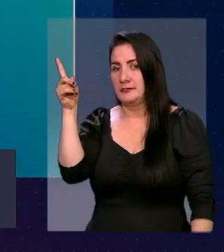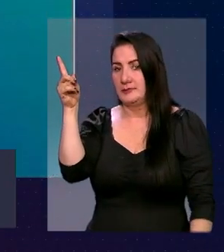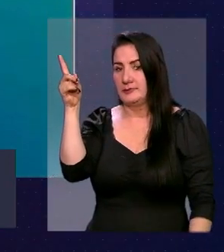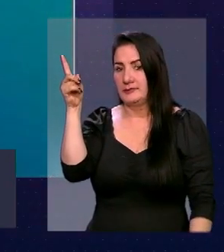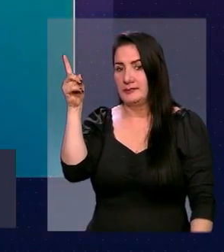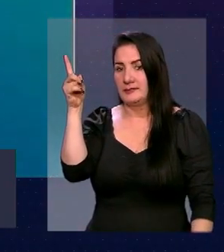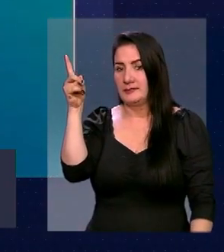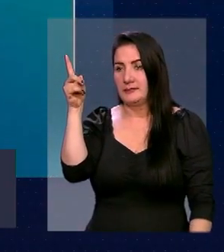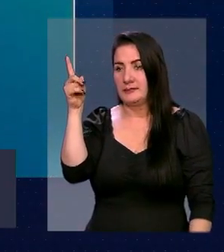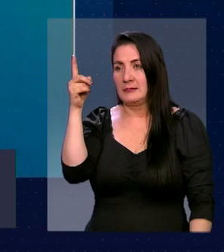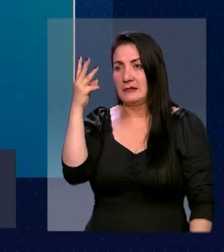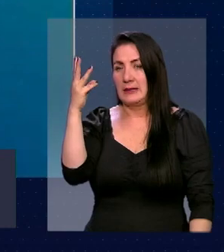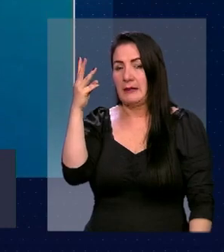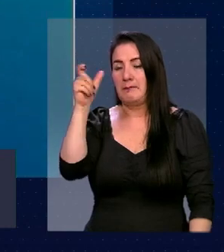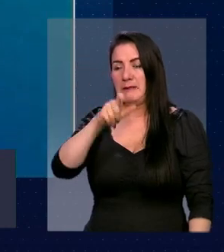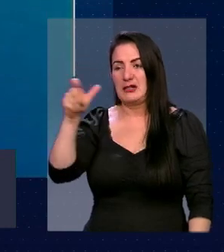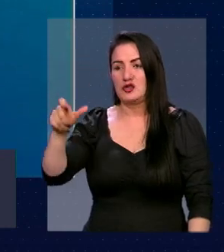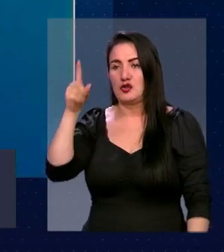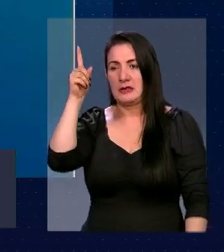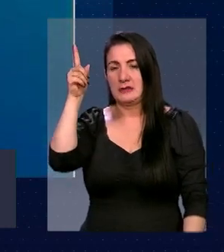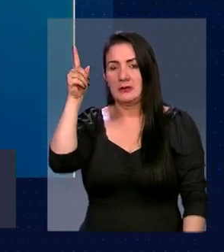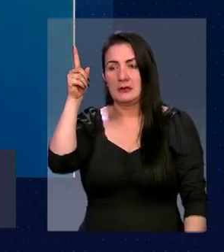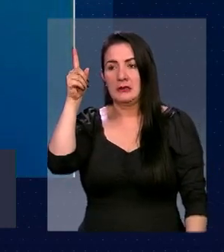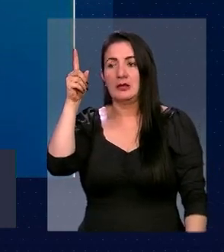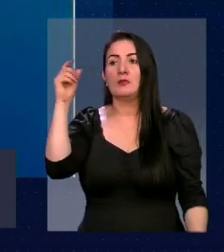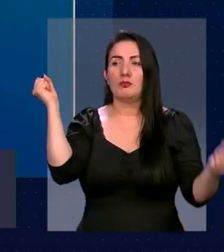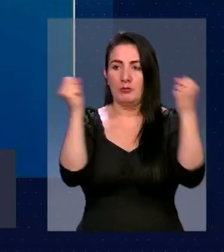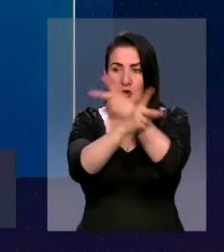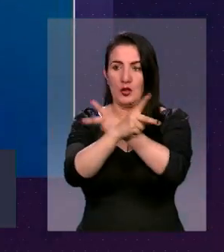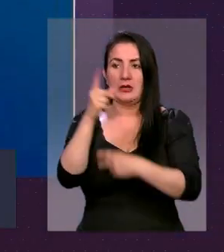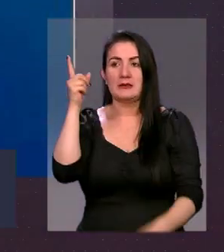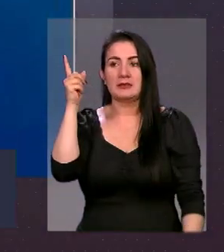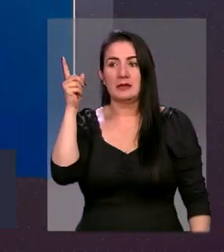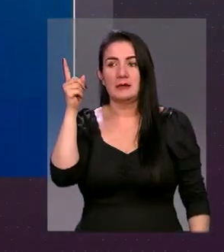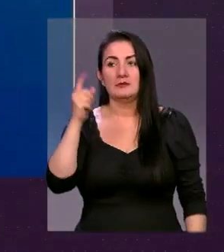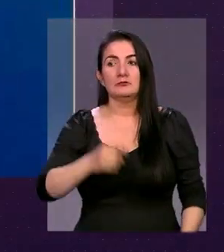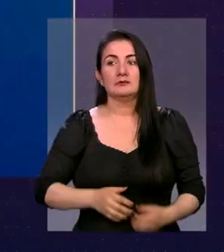otras tres personas que también serían investigados por el delito de violencia intrafamiliar.